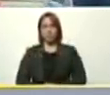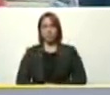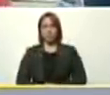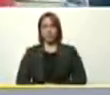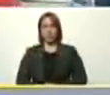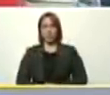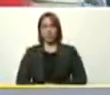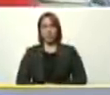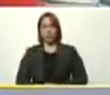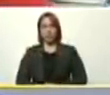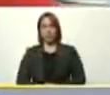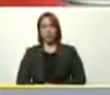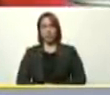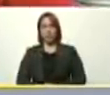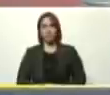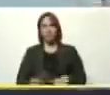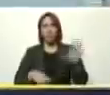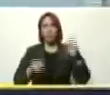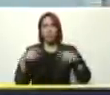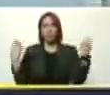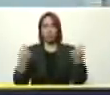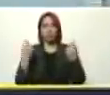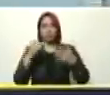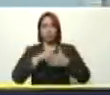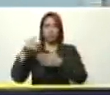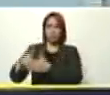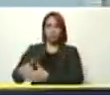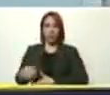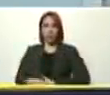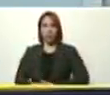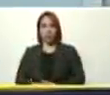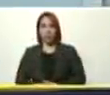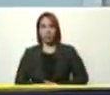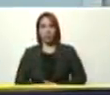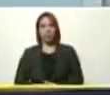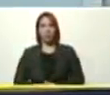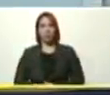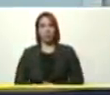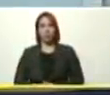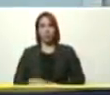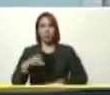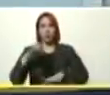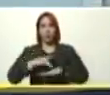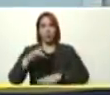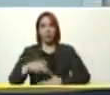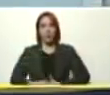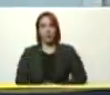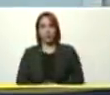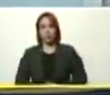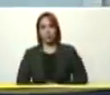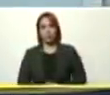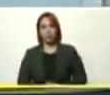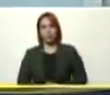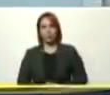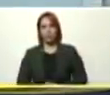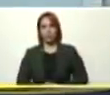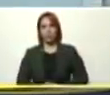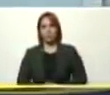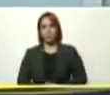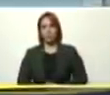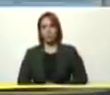pudiéramos decir, de las 11 campañas electorales que me ha tocado a mí dirigir como presidente de la República,